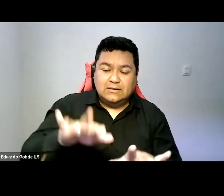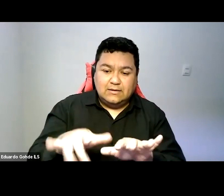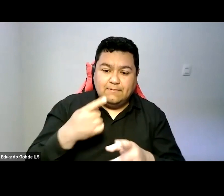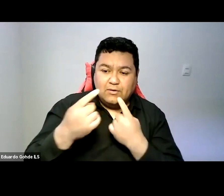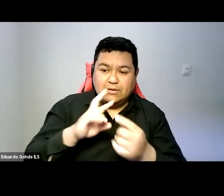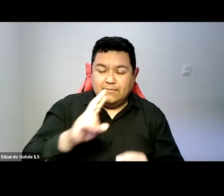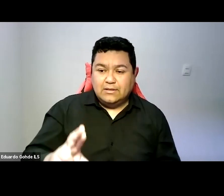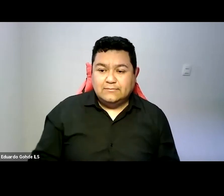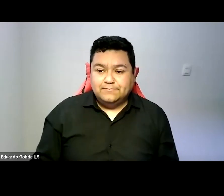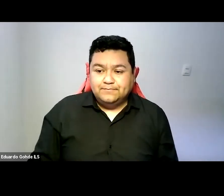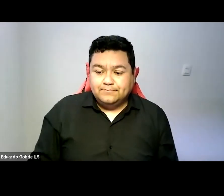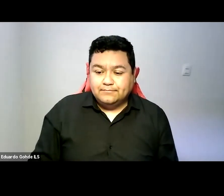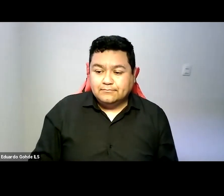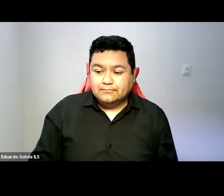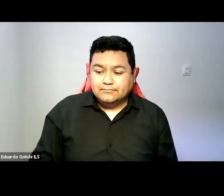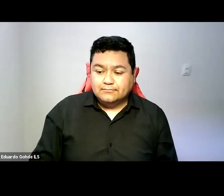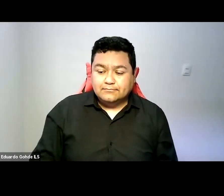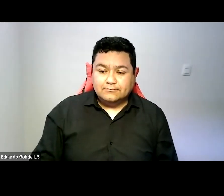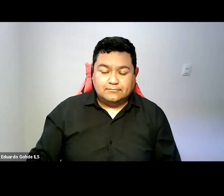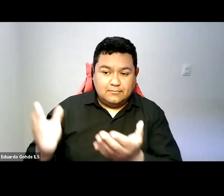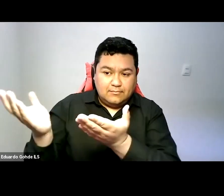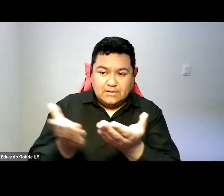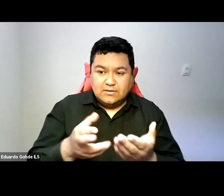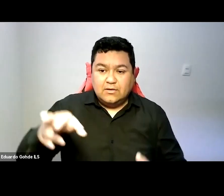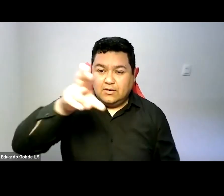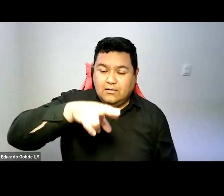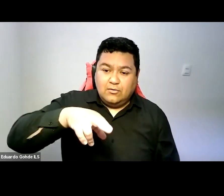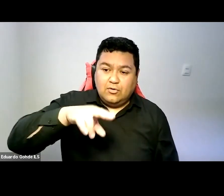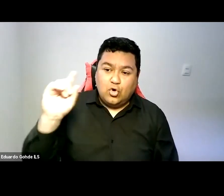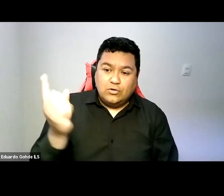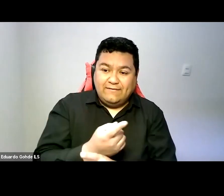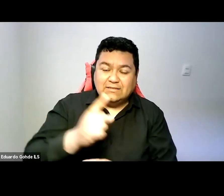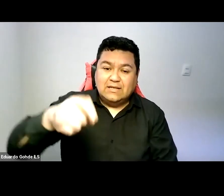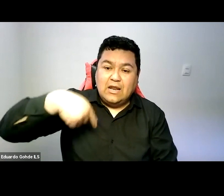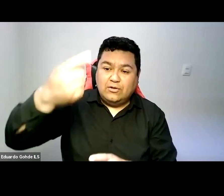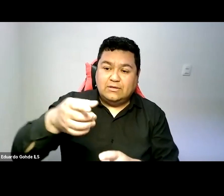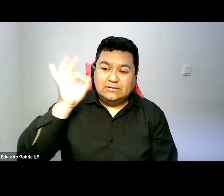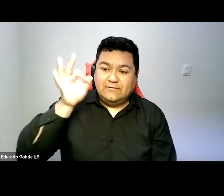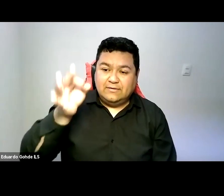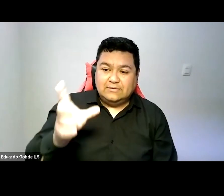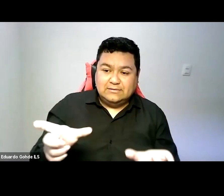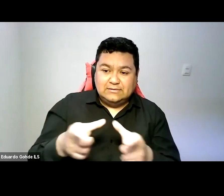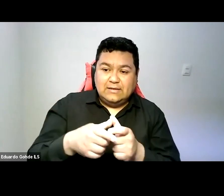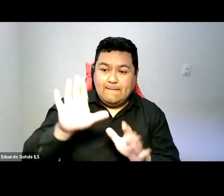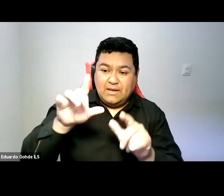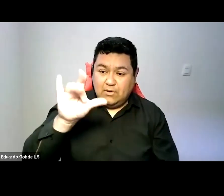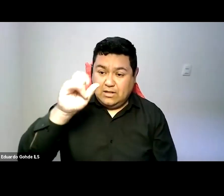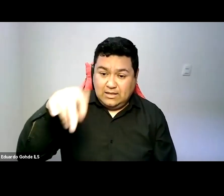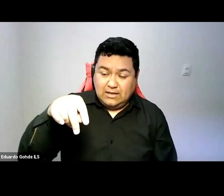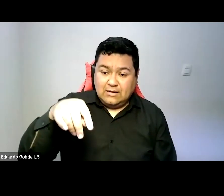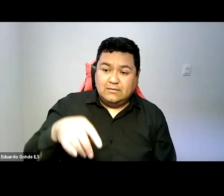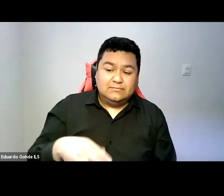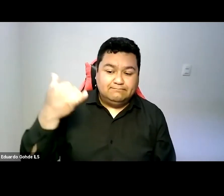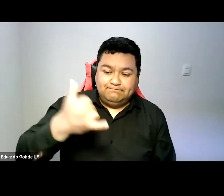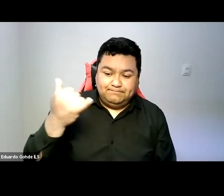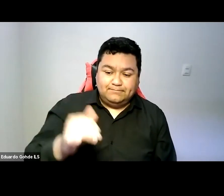respuestas. Reiteramos entonces la invitación a volvernos a encontrar en la próxima conferencia. En el mismo link que estamos escribiendo